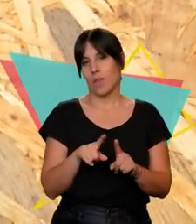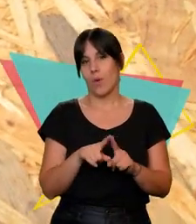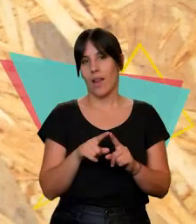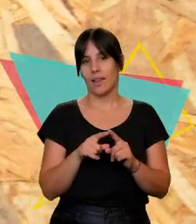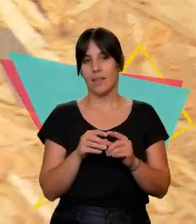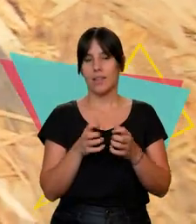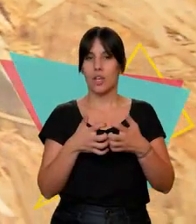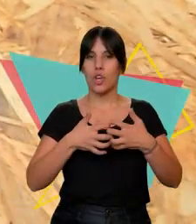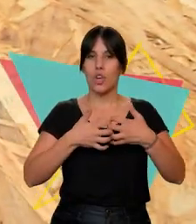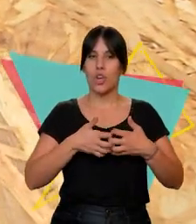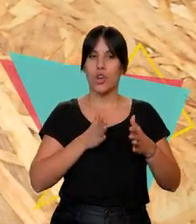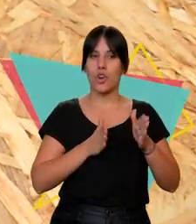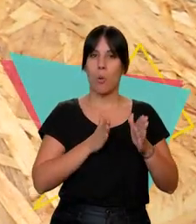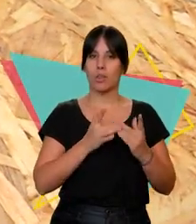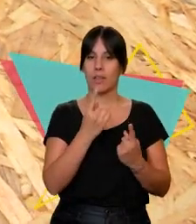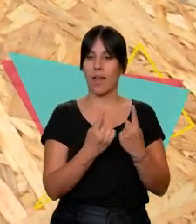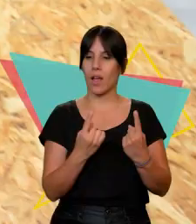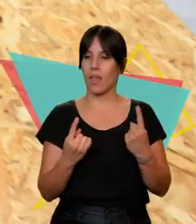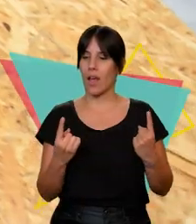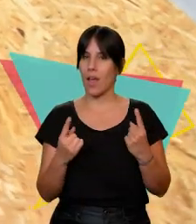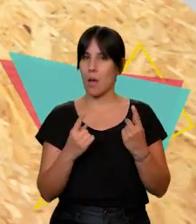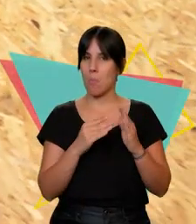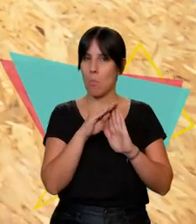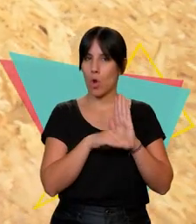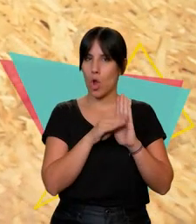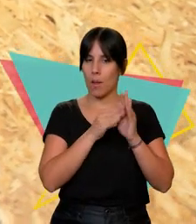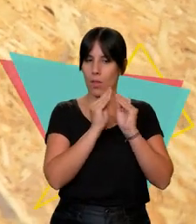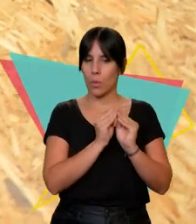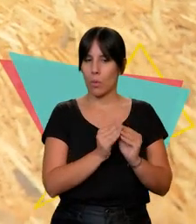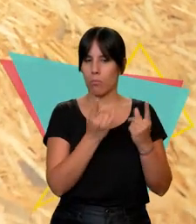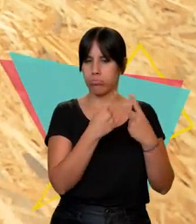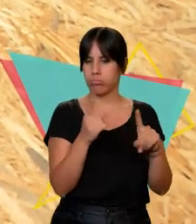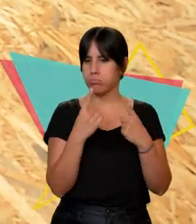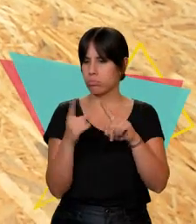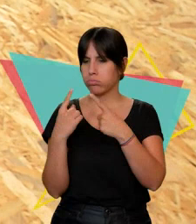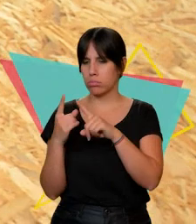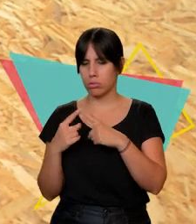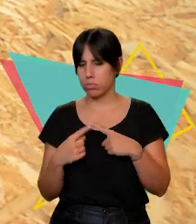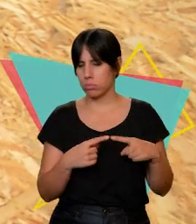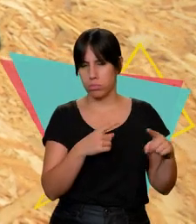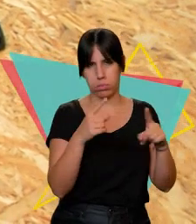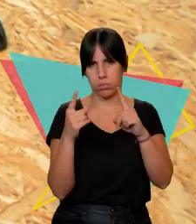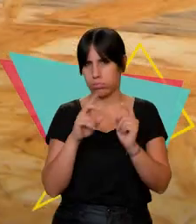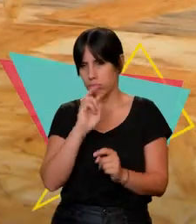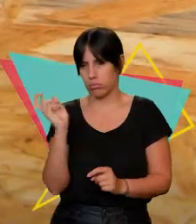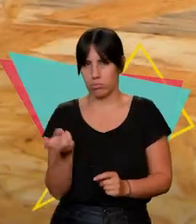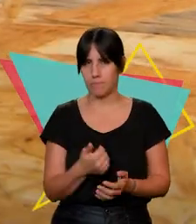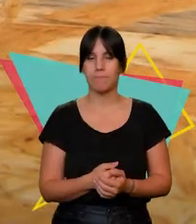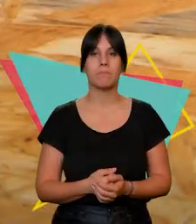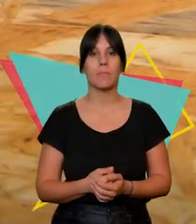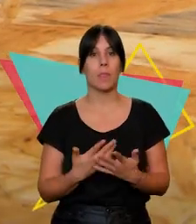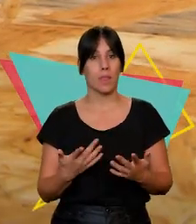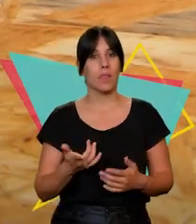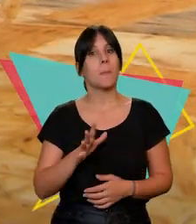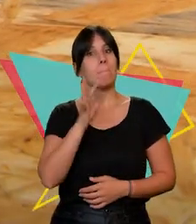de cada tipo de robot es totalmente diferente y ambigua. Puede haber tantas como robots hay actualmente.